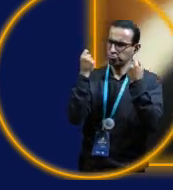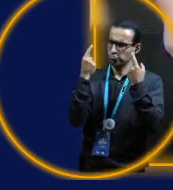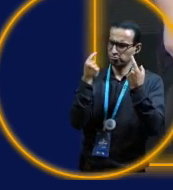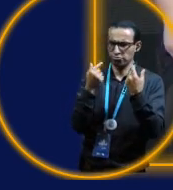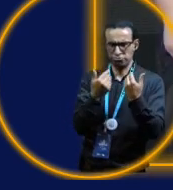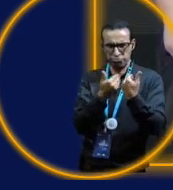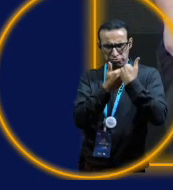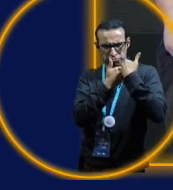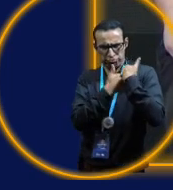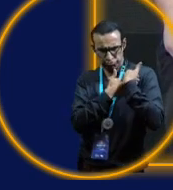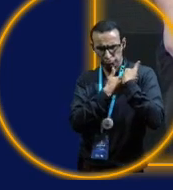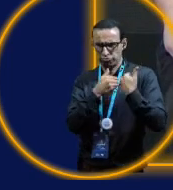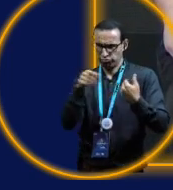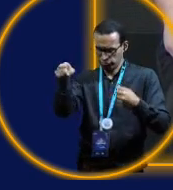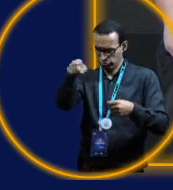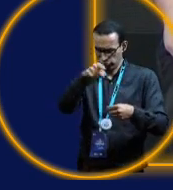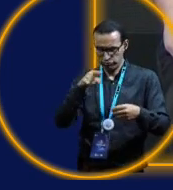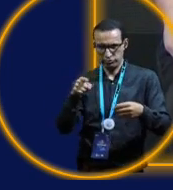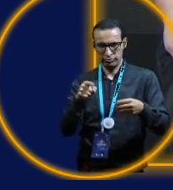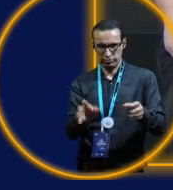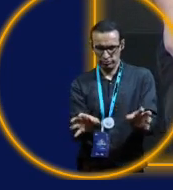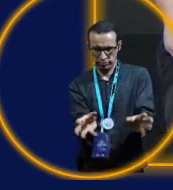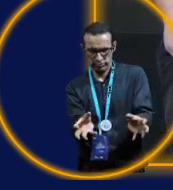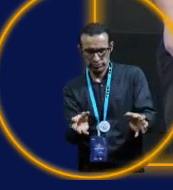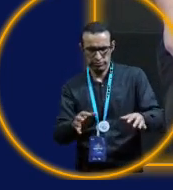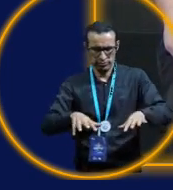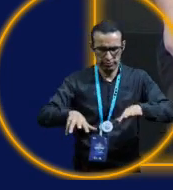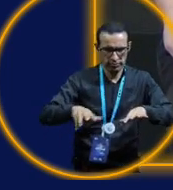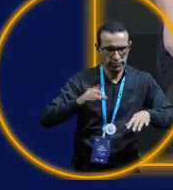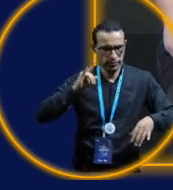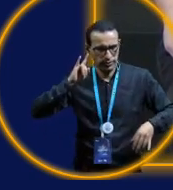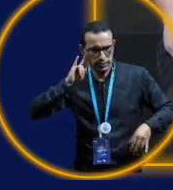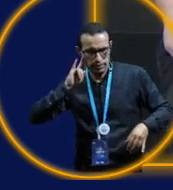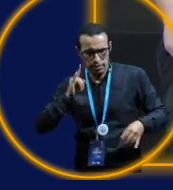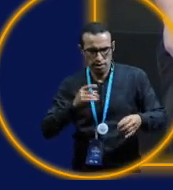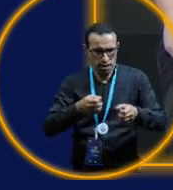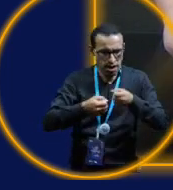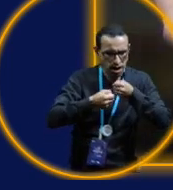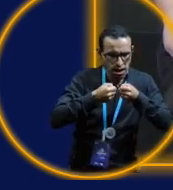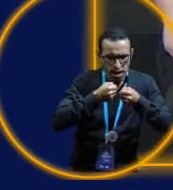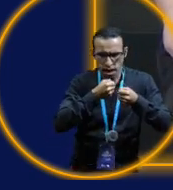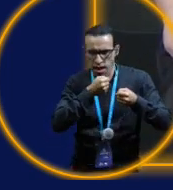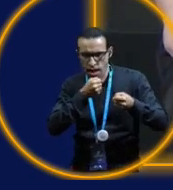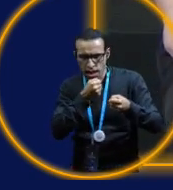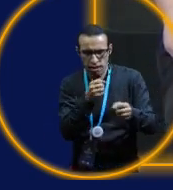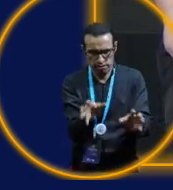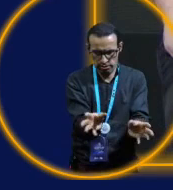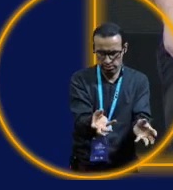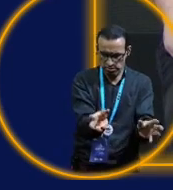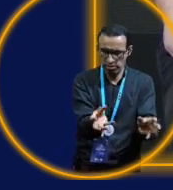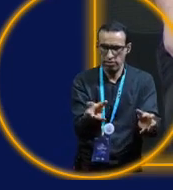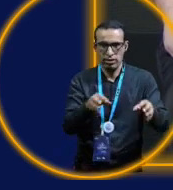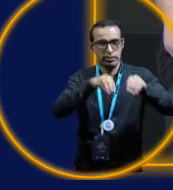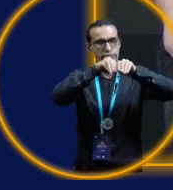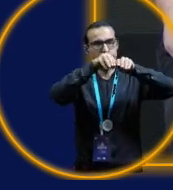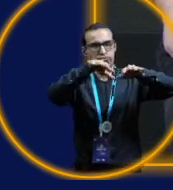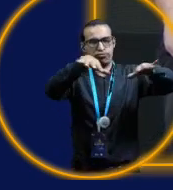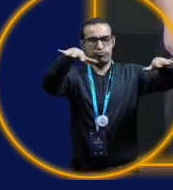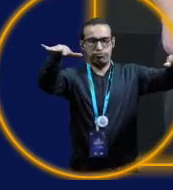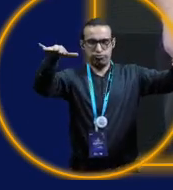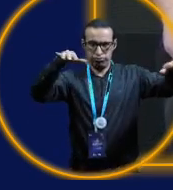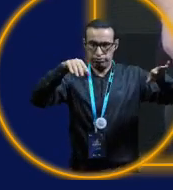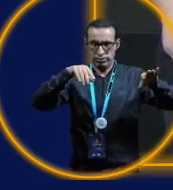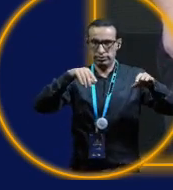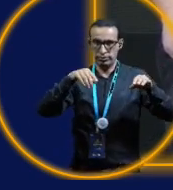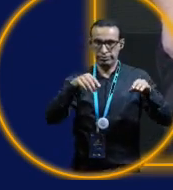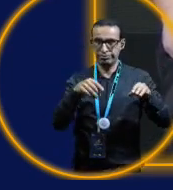saben como Djs de radio como gente que eh maneja firmas de música que están